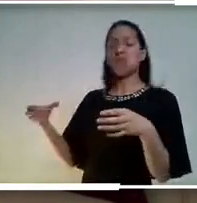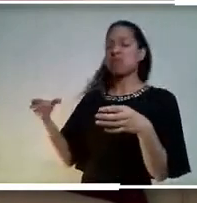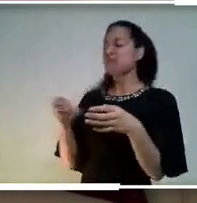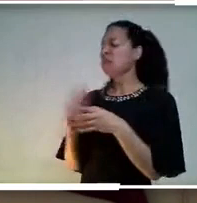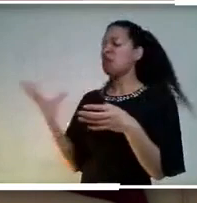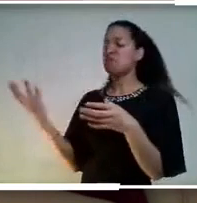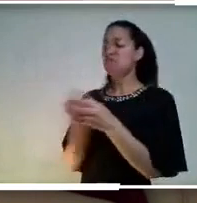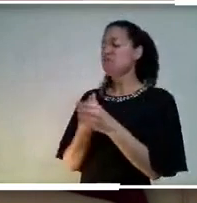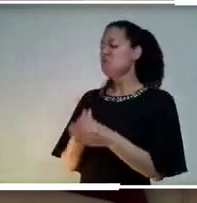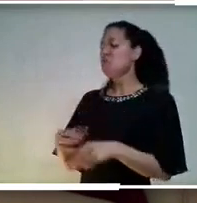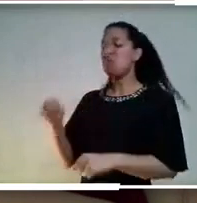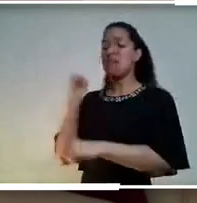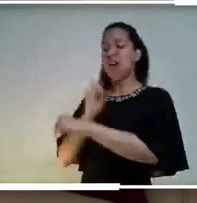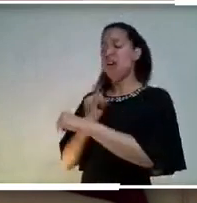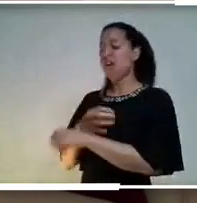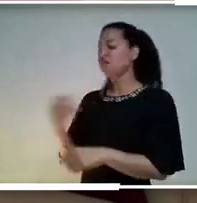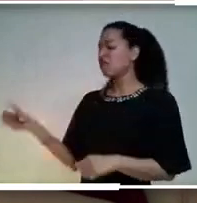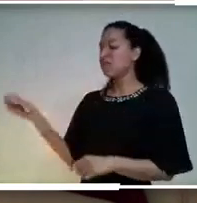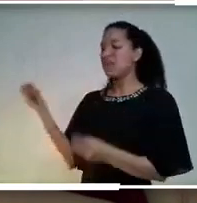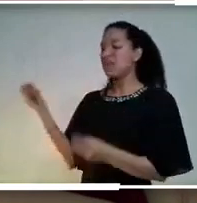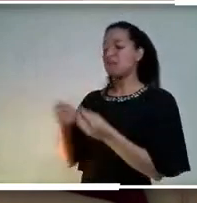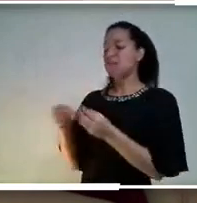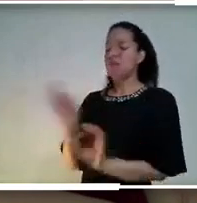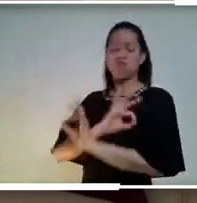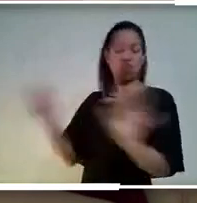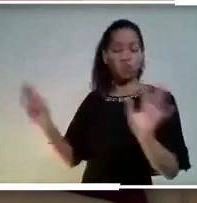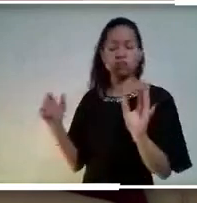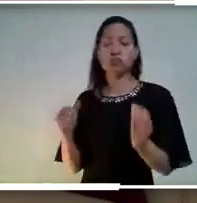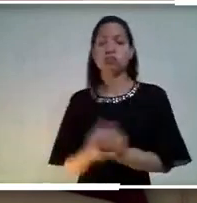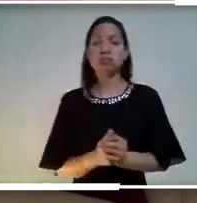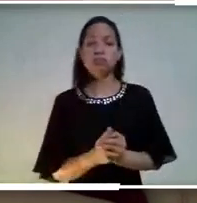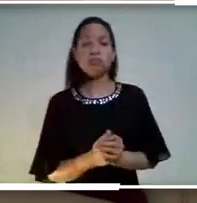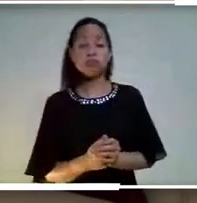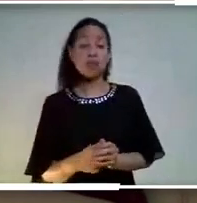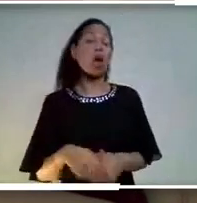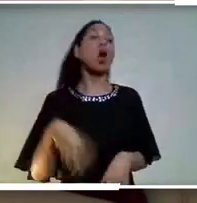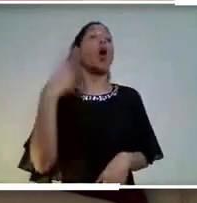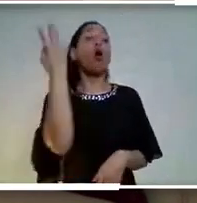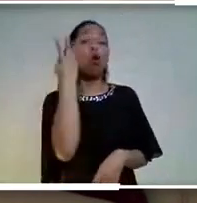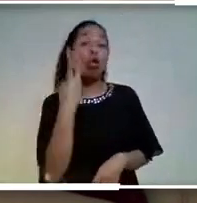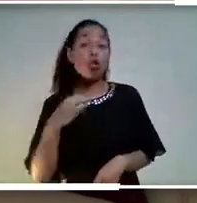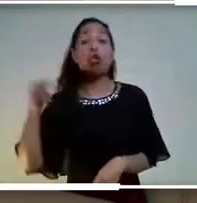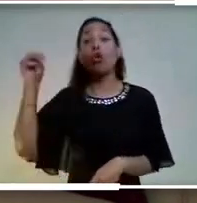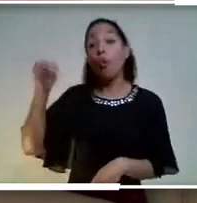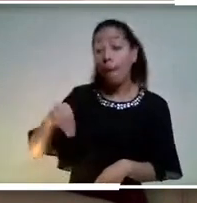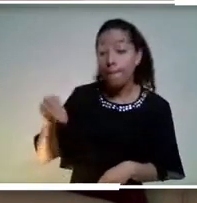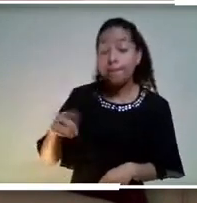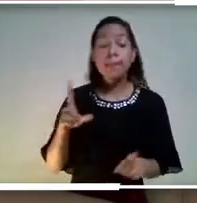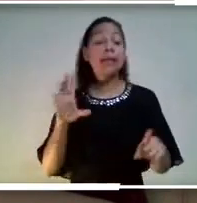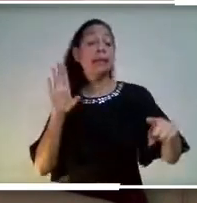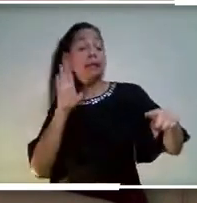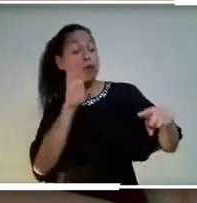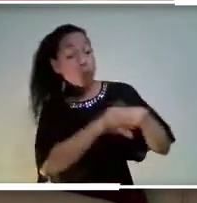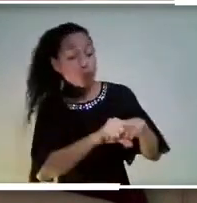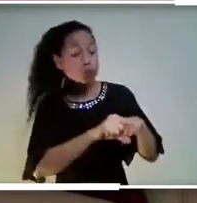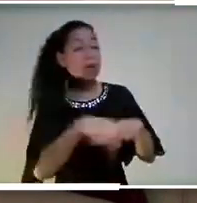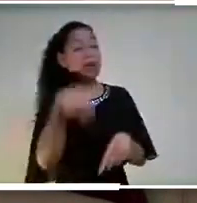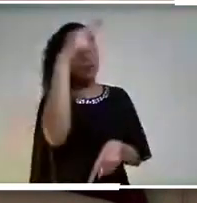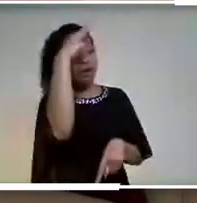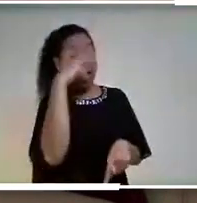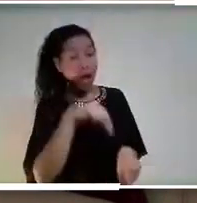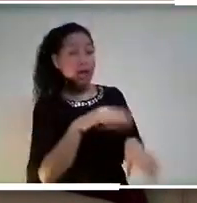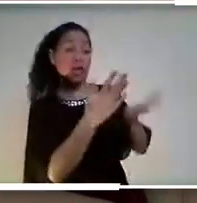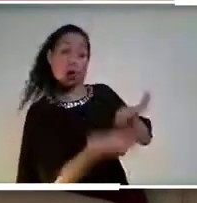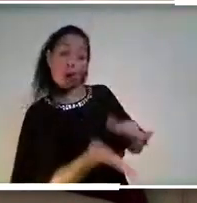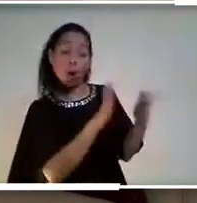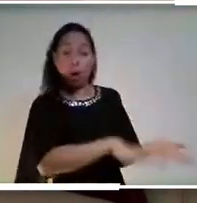ansiosamente esperaba la sesión para encontrarse con su supuesto white ellos hablaban de muchas cosas que solamente